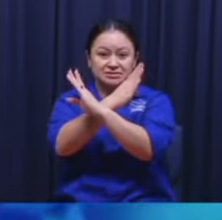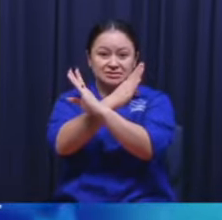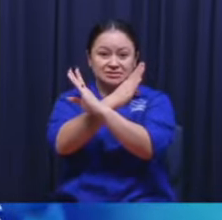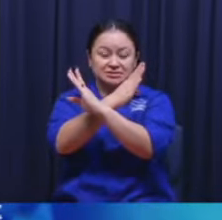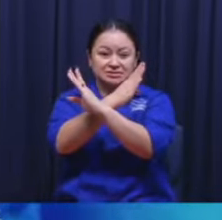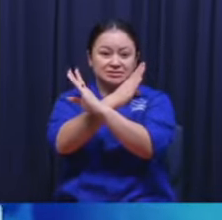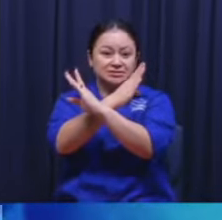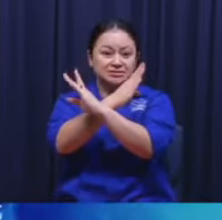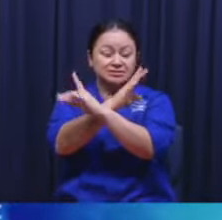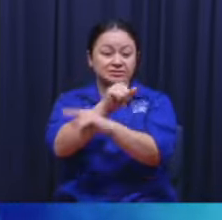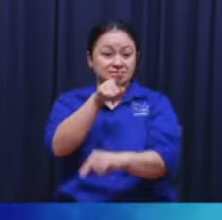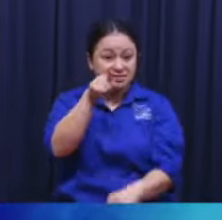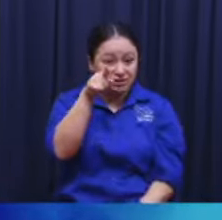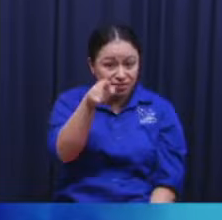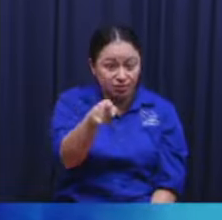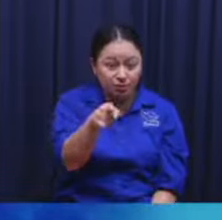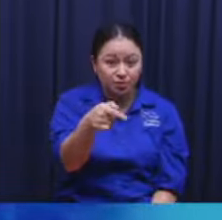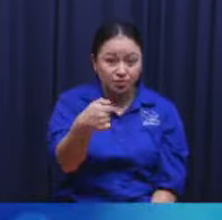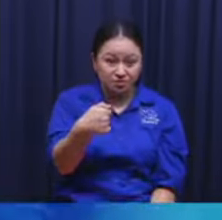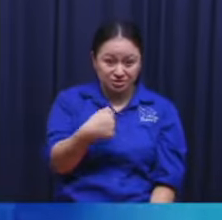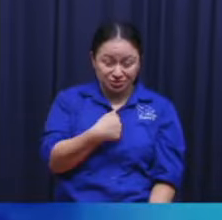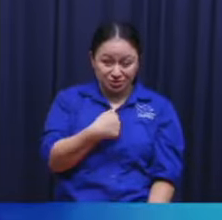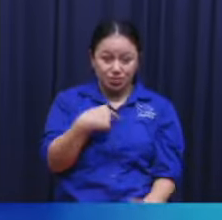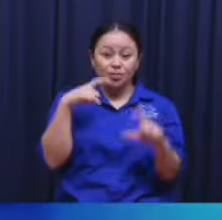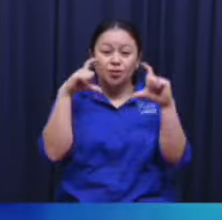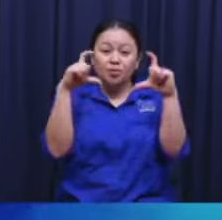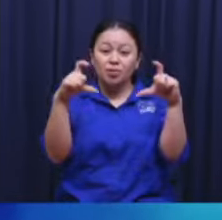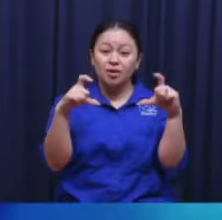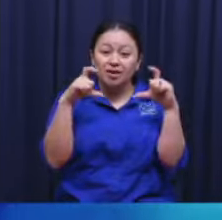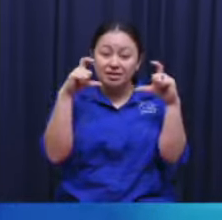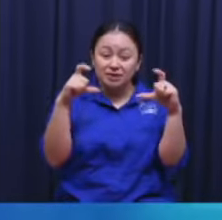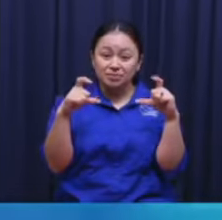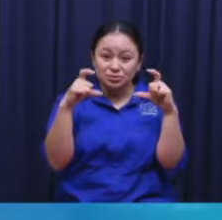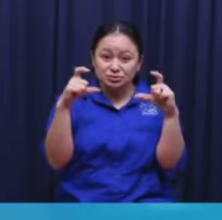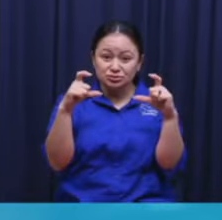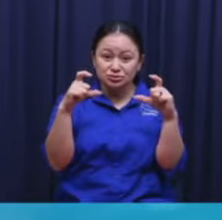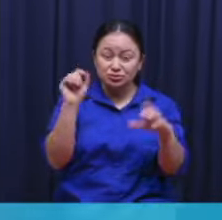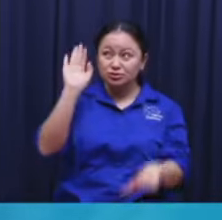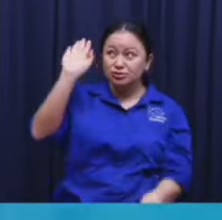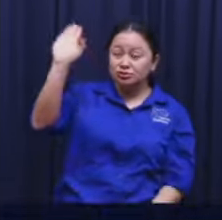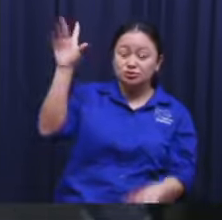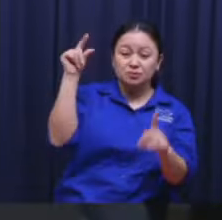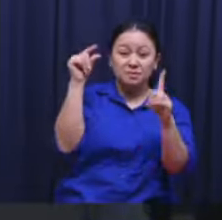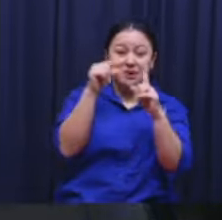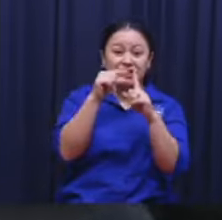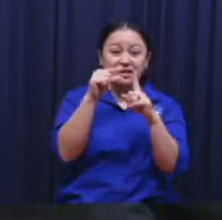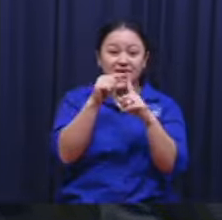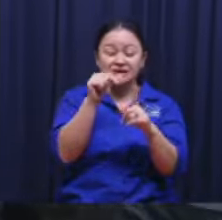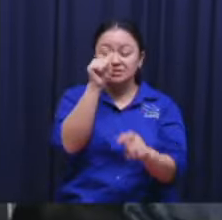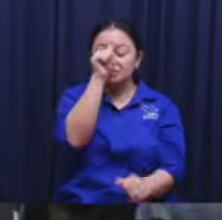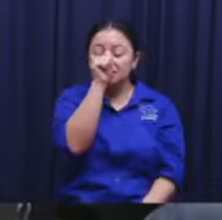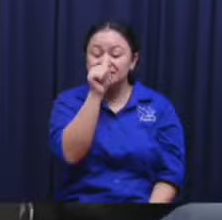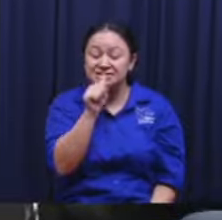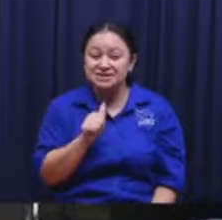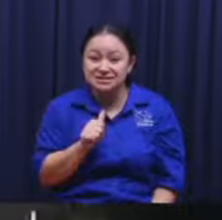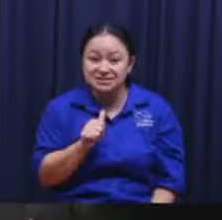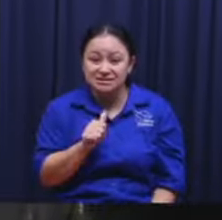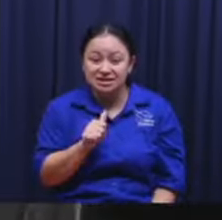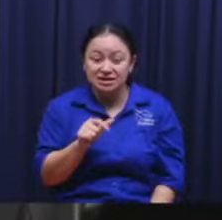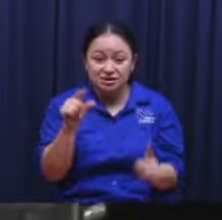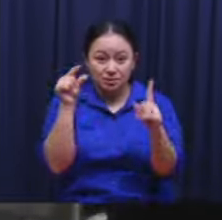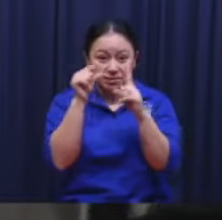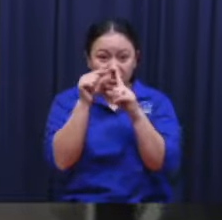y solo si has guardado la upomone. Y esa upomone entonces también quiere decir resistir.